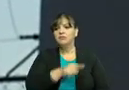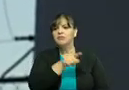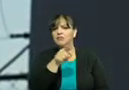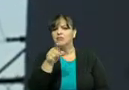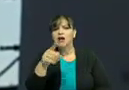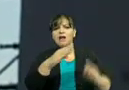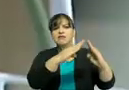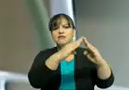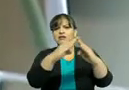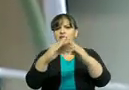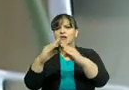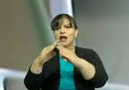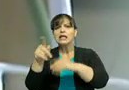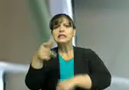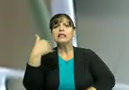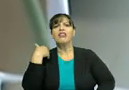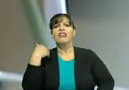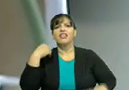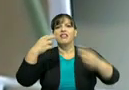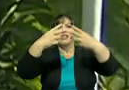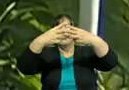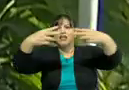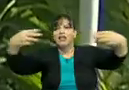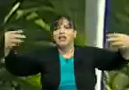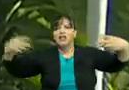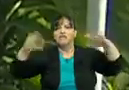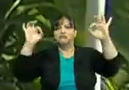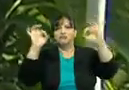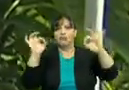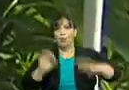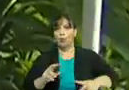cerco eléctrico y cámaras de seguridad a